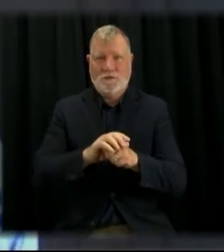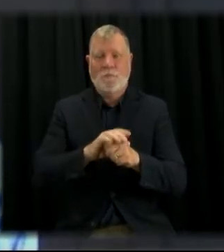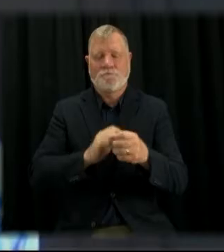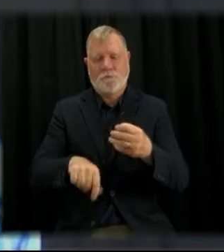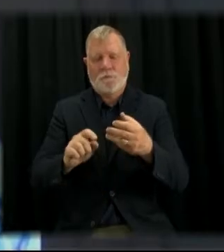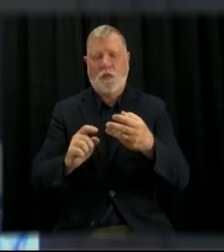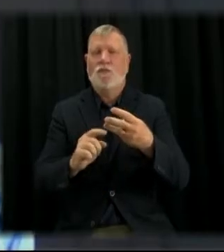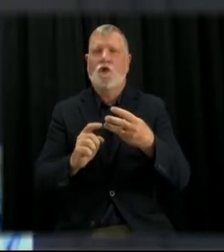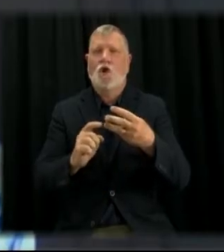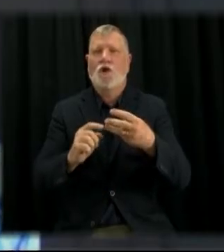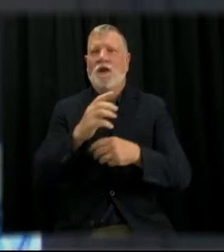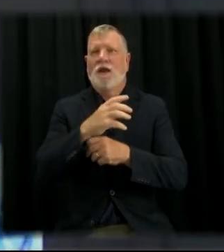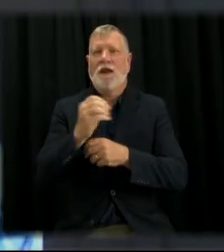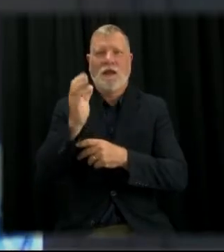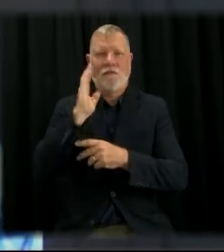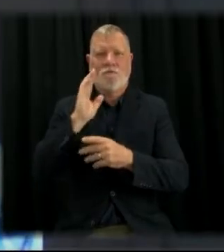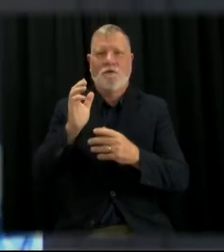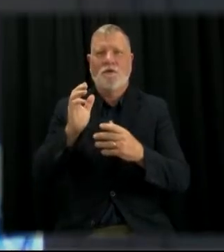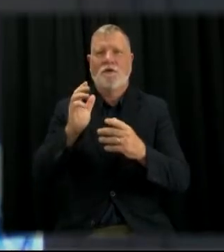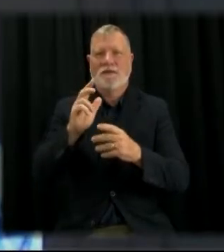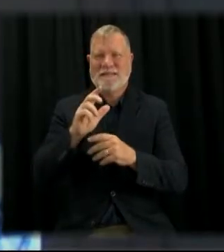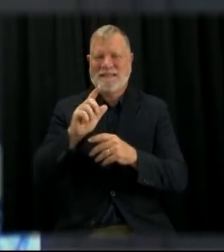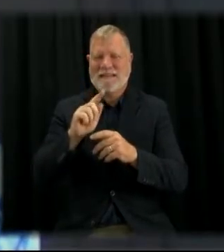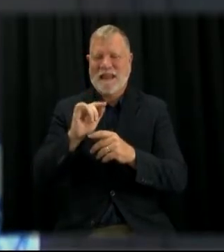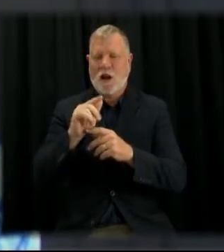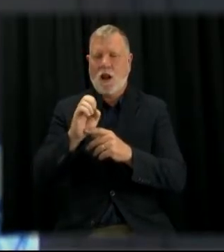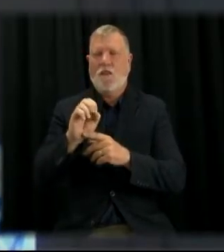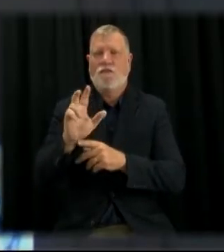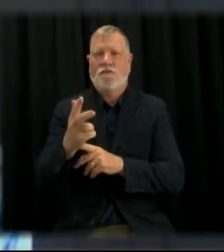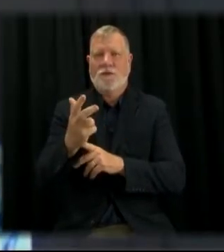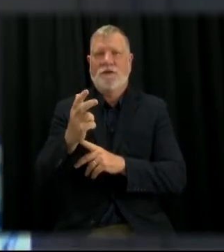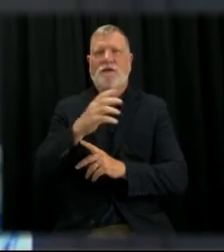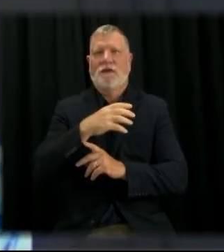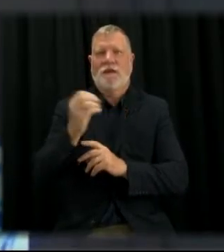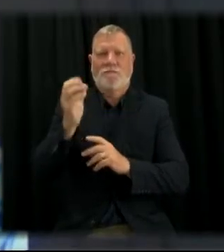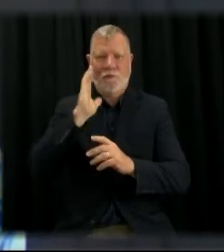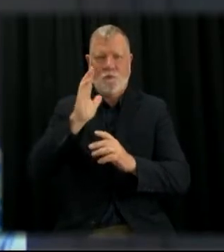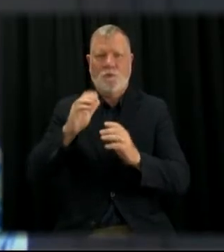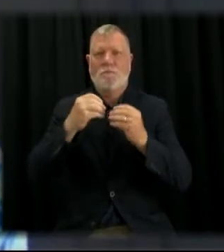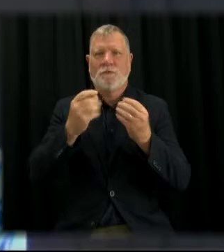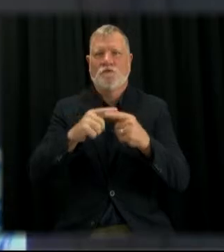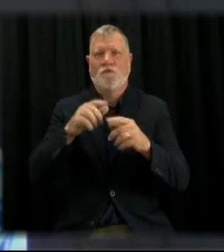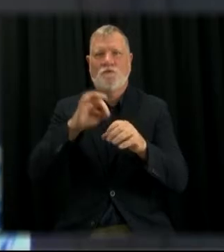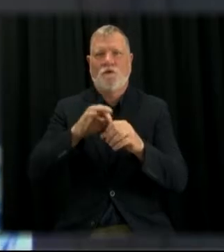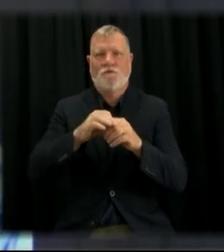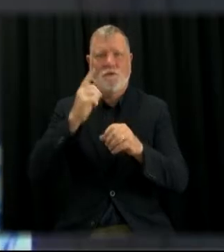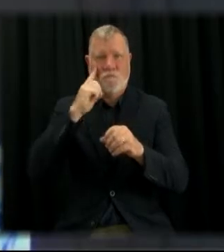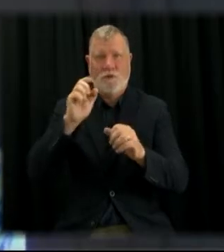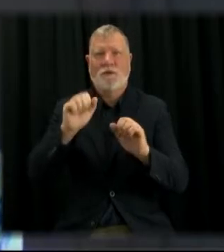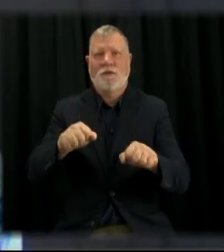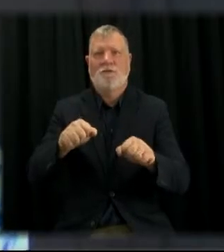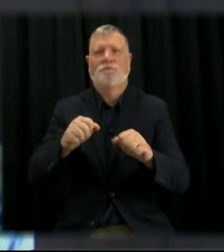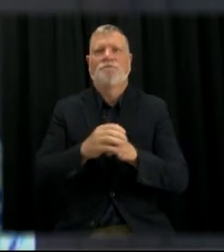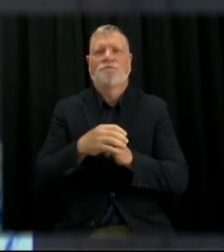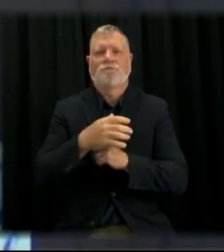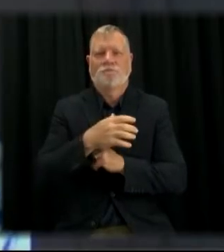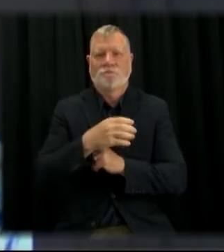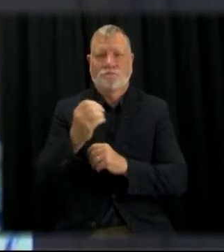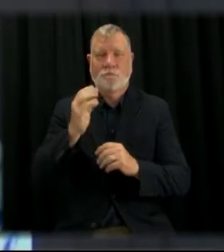tercero, cualquier radicación autorizada bajo el título 3 de promesa, en cada caso que se presente como parte de los votos que